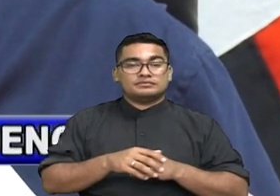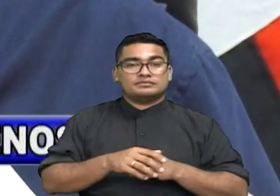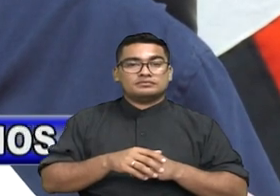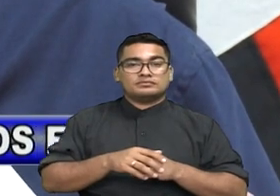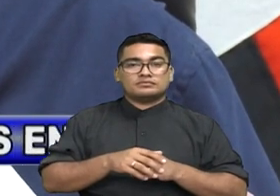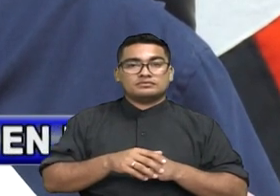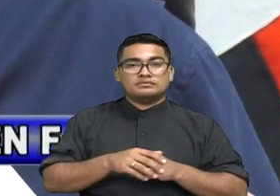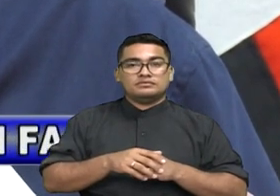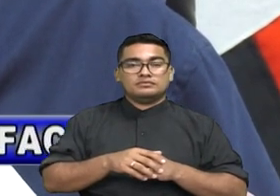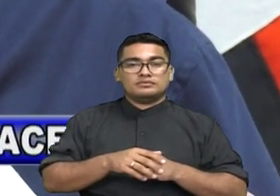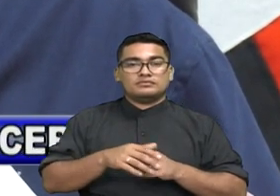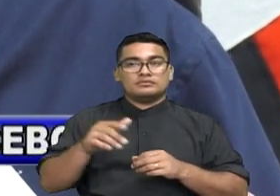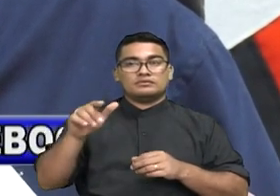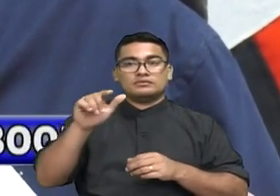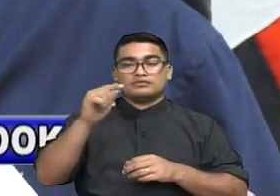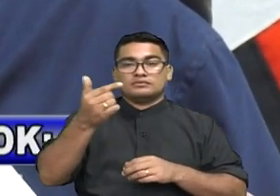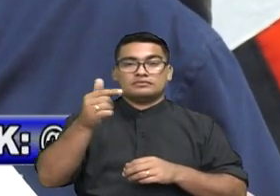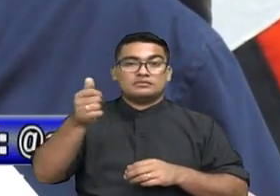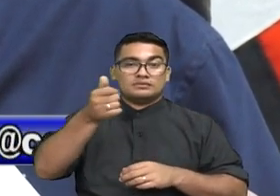Seas Navigator,